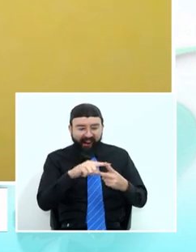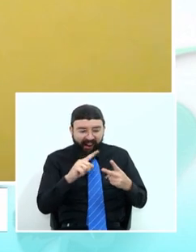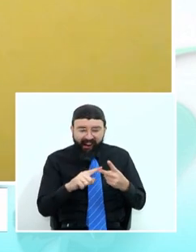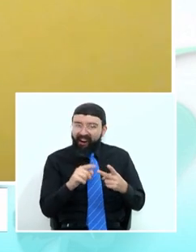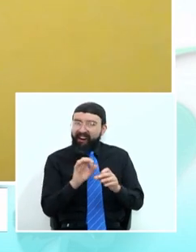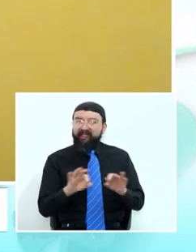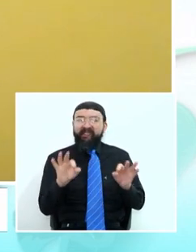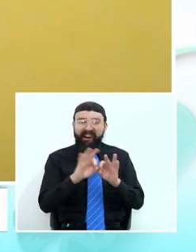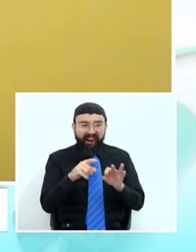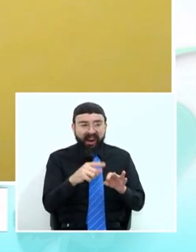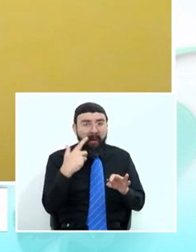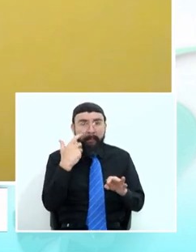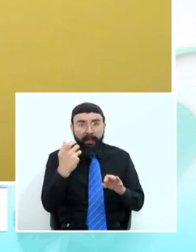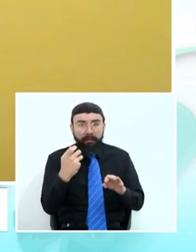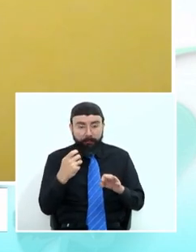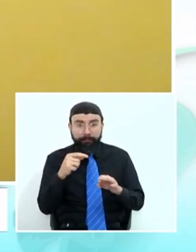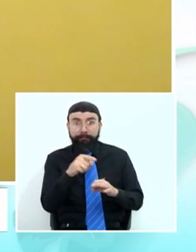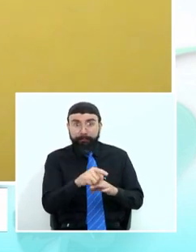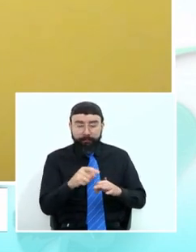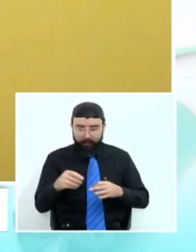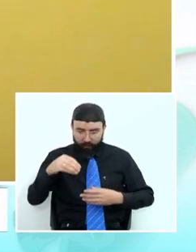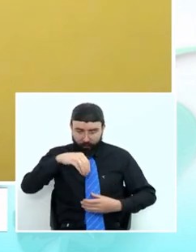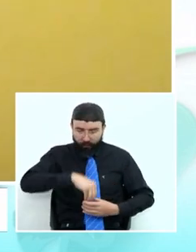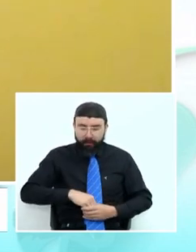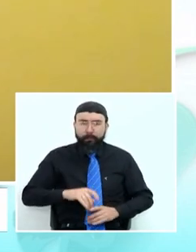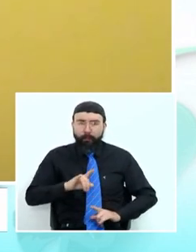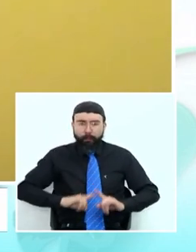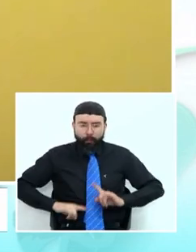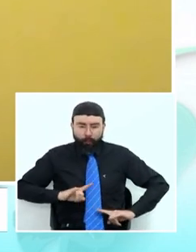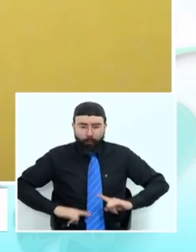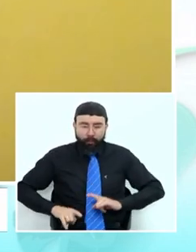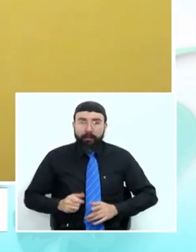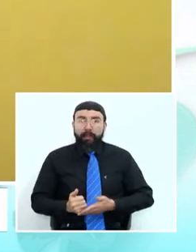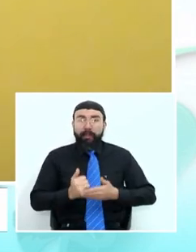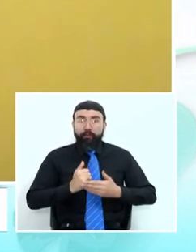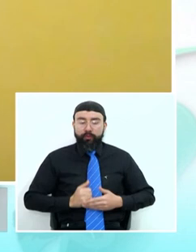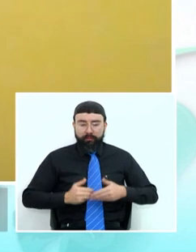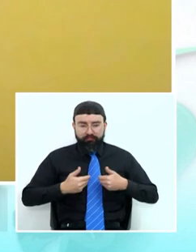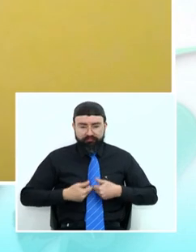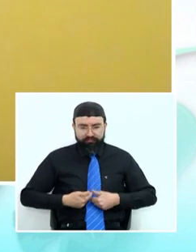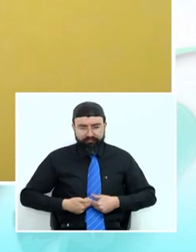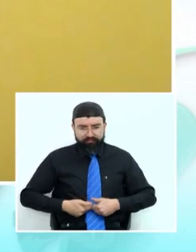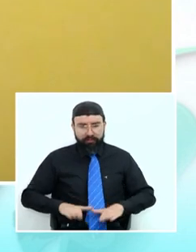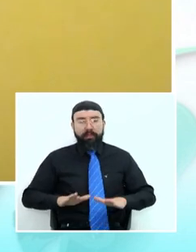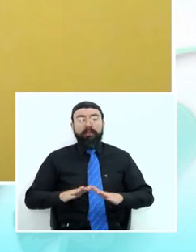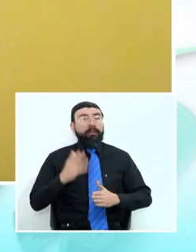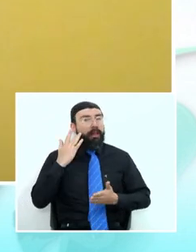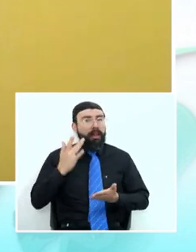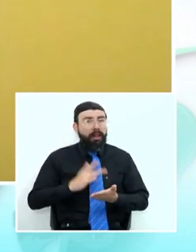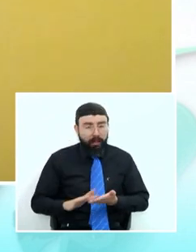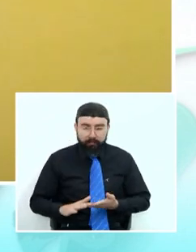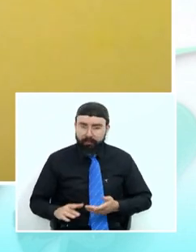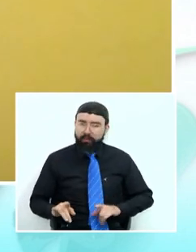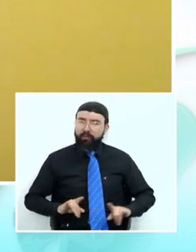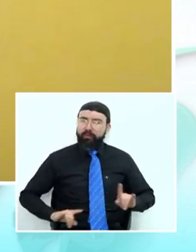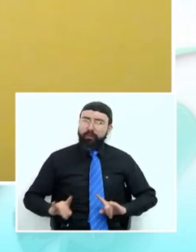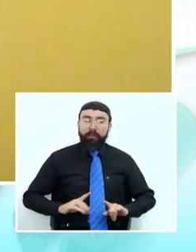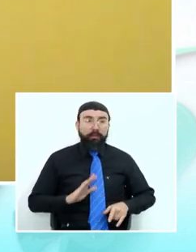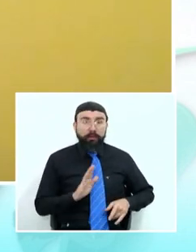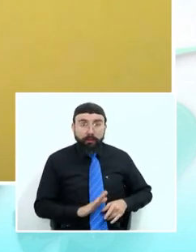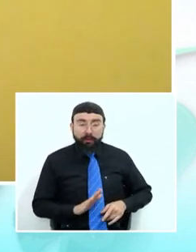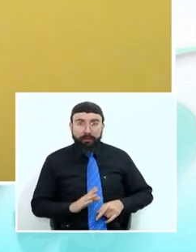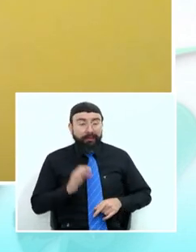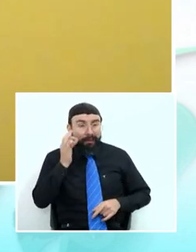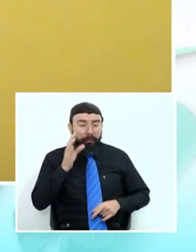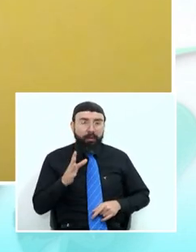la sustancia que mejor ayuda a que la onda peristáltica funcione cuando se ha perdido